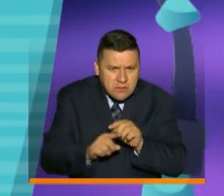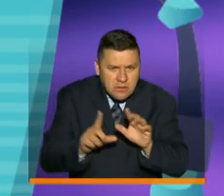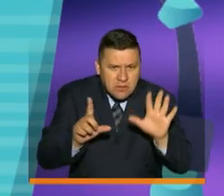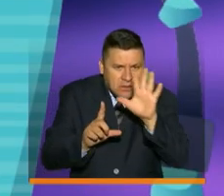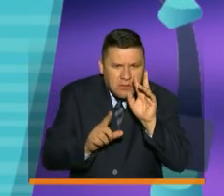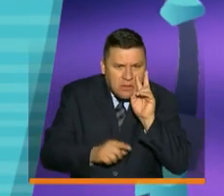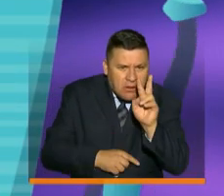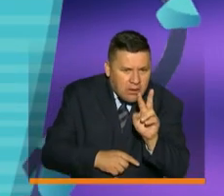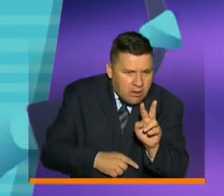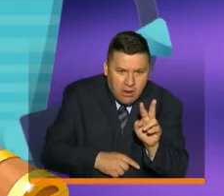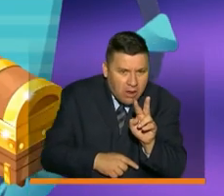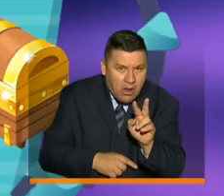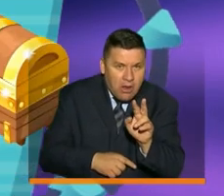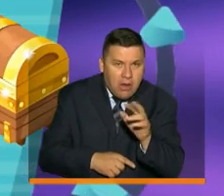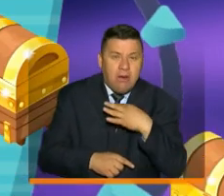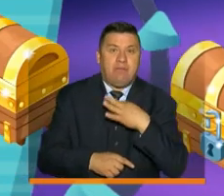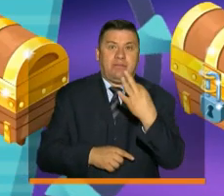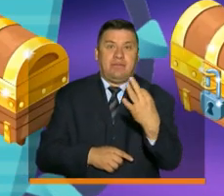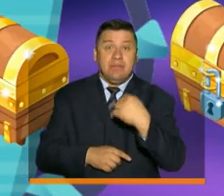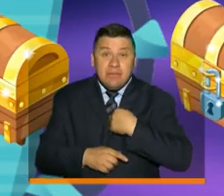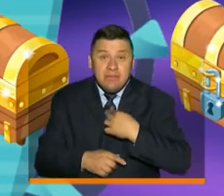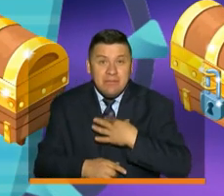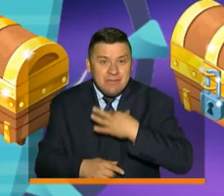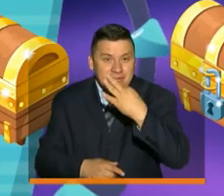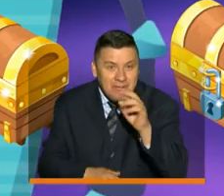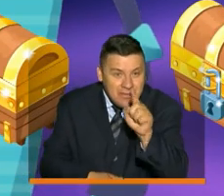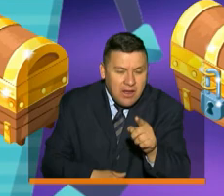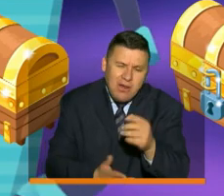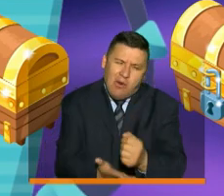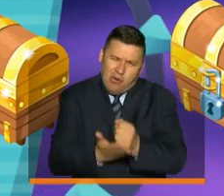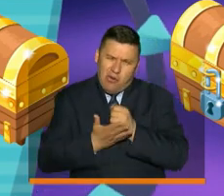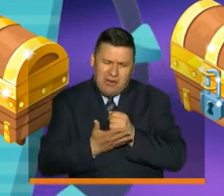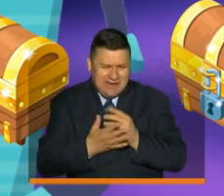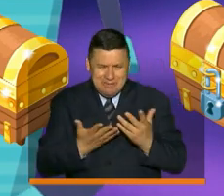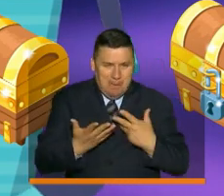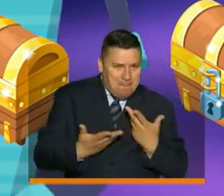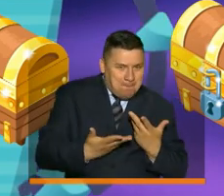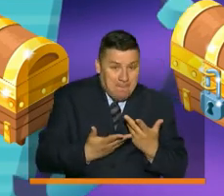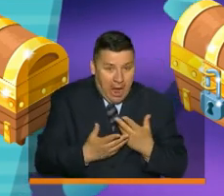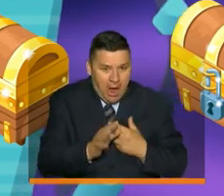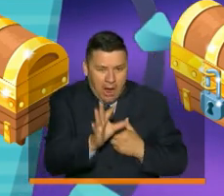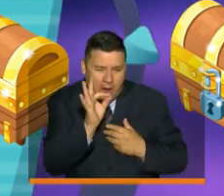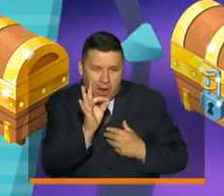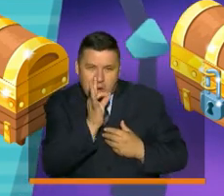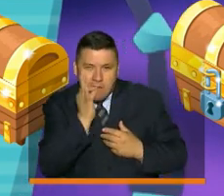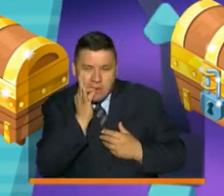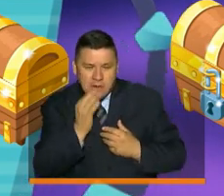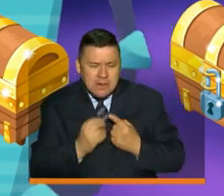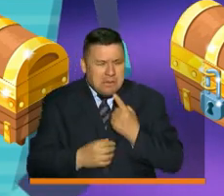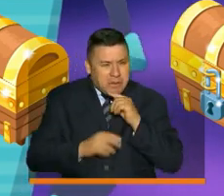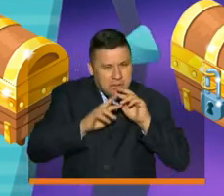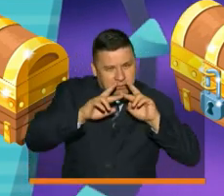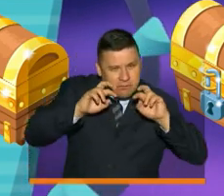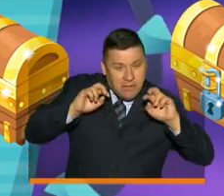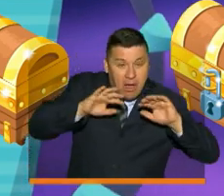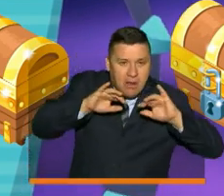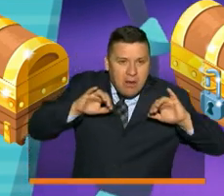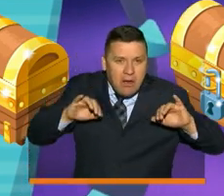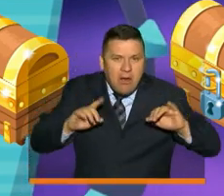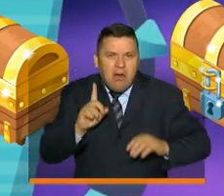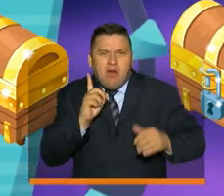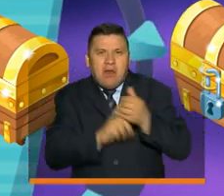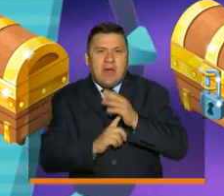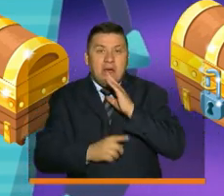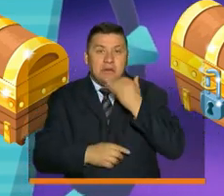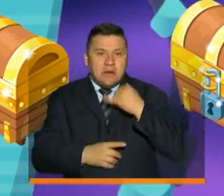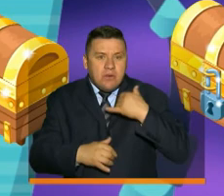One Challenge y te hemos escogido a ti para que nos ayudes a descifrarlos. Estos misterios solo podrán ser descubiertos